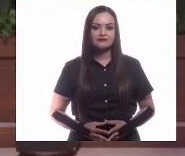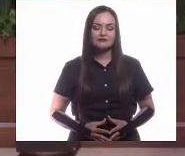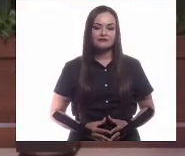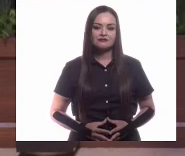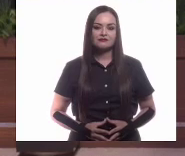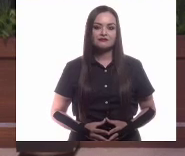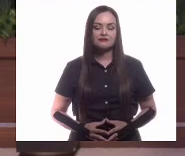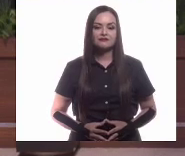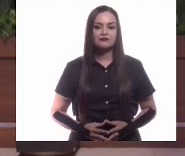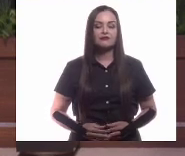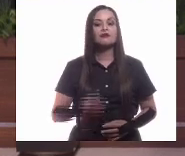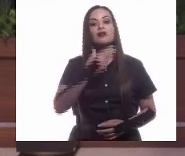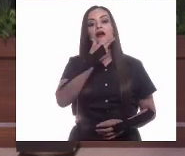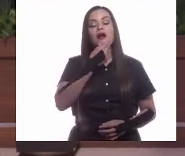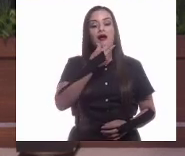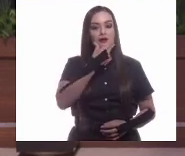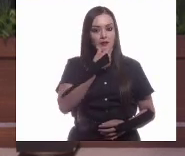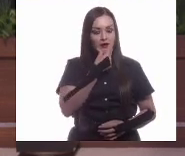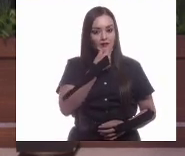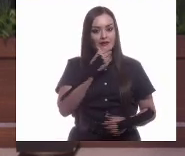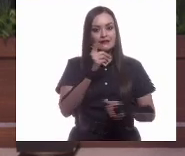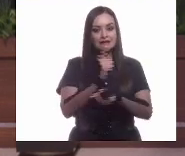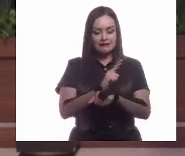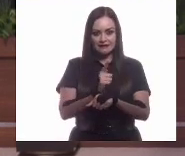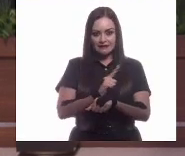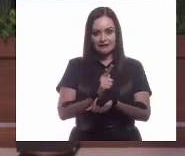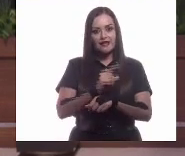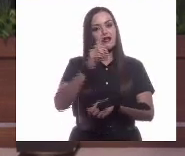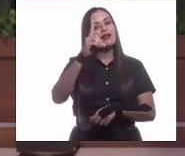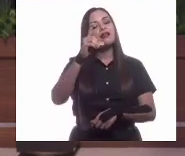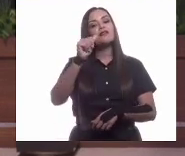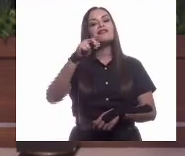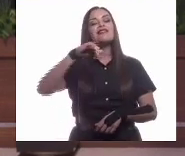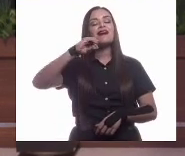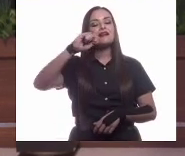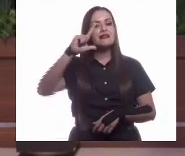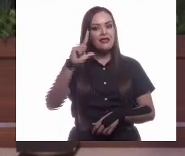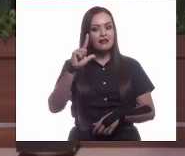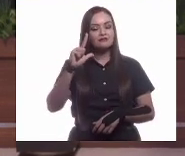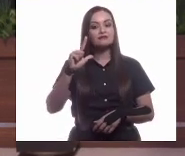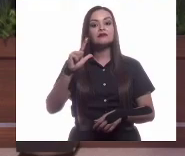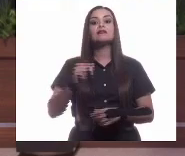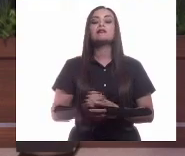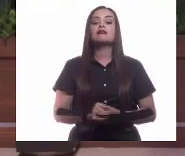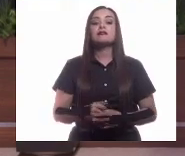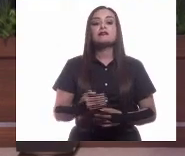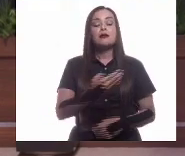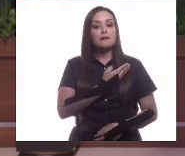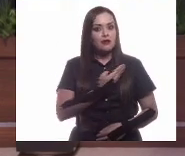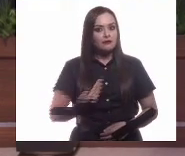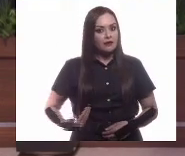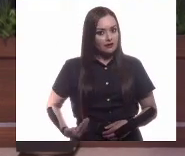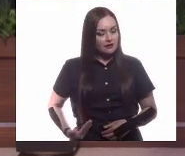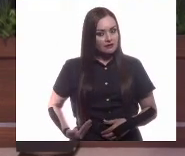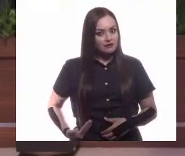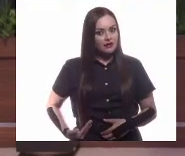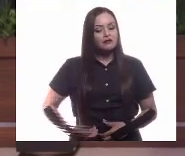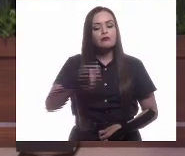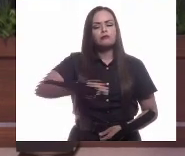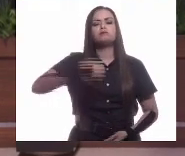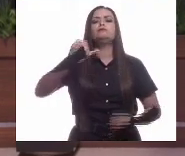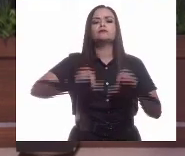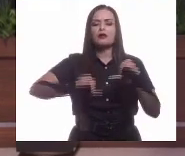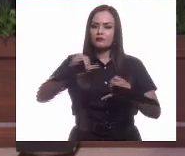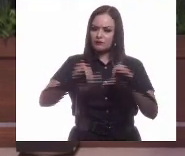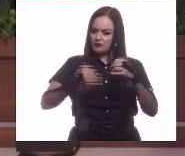Al señor magistrado, licenciado Daniel Gallo Rodríguez, presidente del Honorable Tribunal Superior de Justicia,